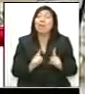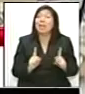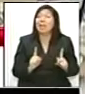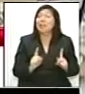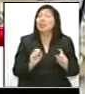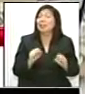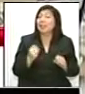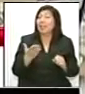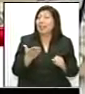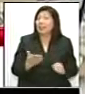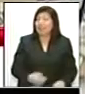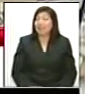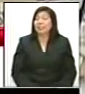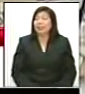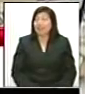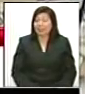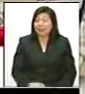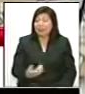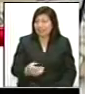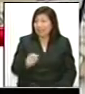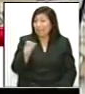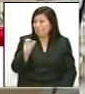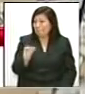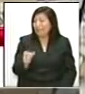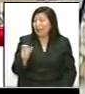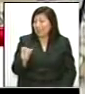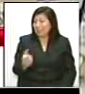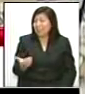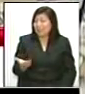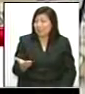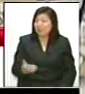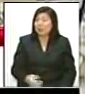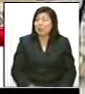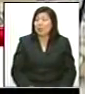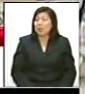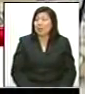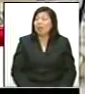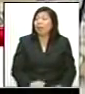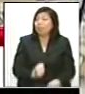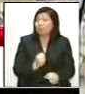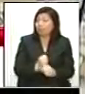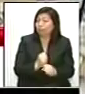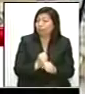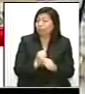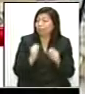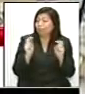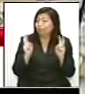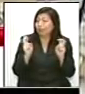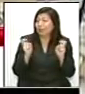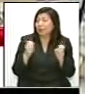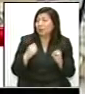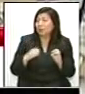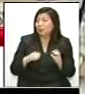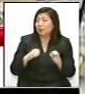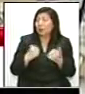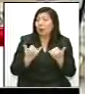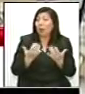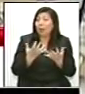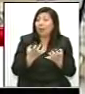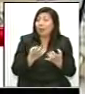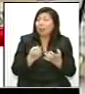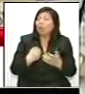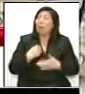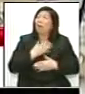embargo existe la amenaza y existe esta gente que, habiendo trabajado entre comillas en esos municipios, hoy quiere